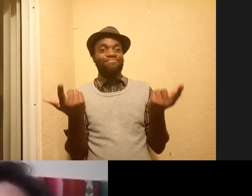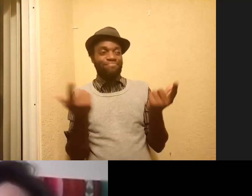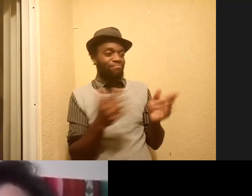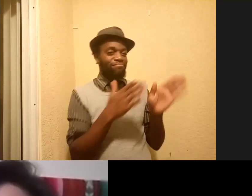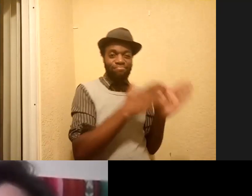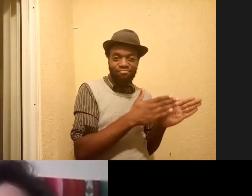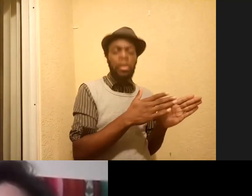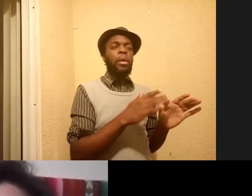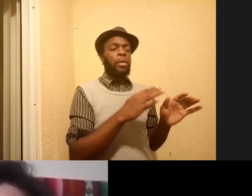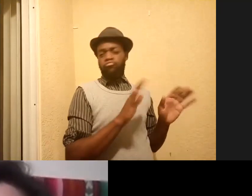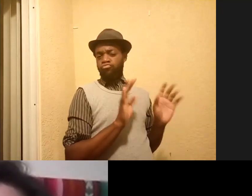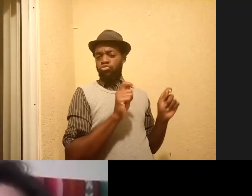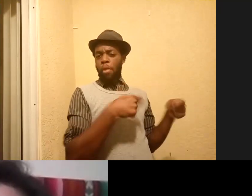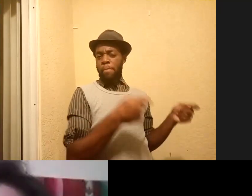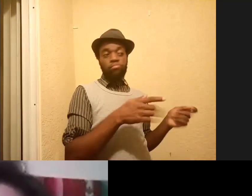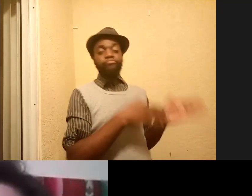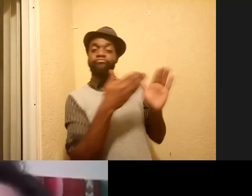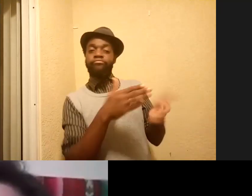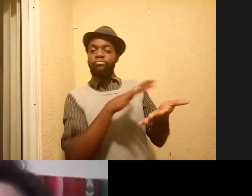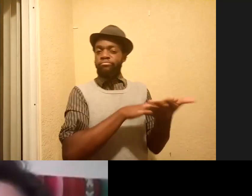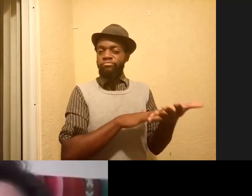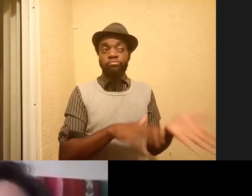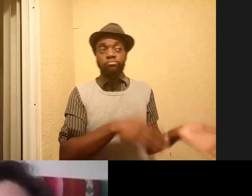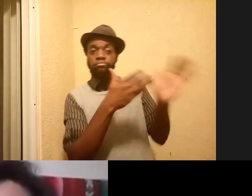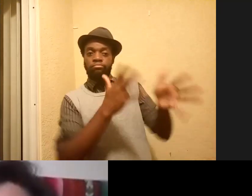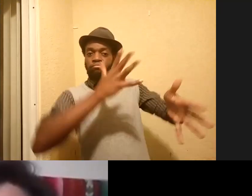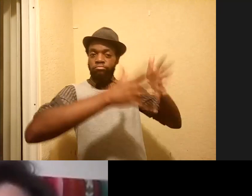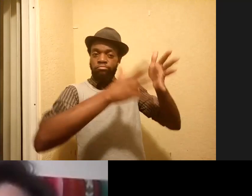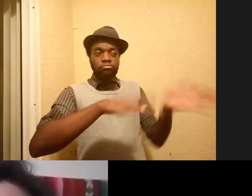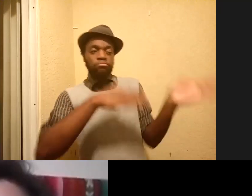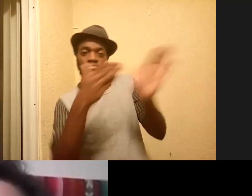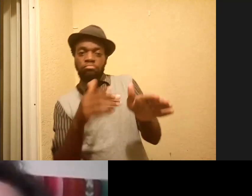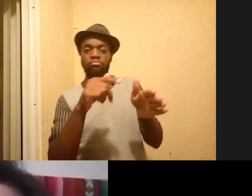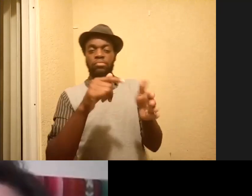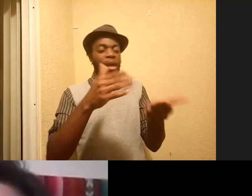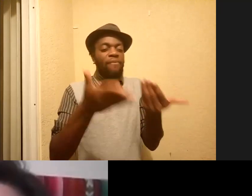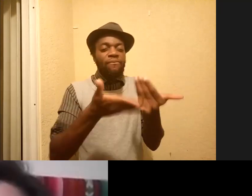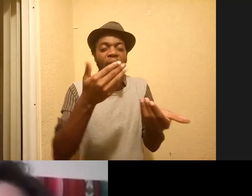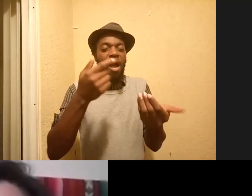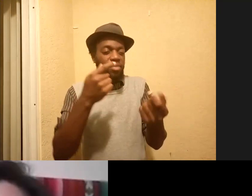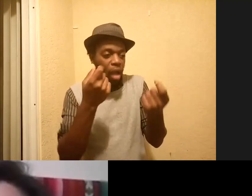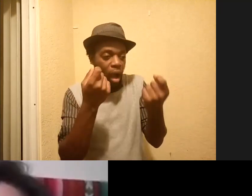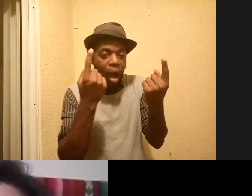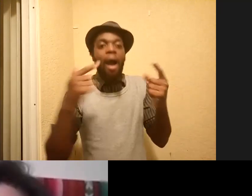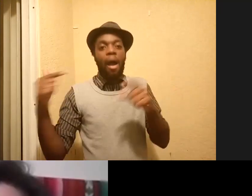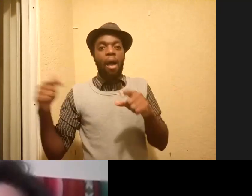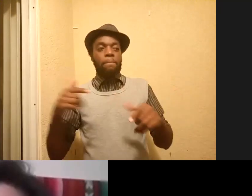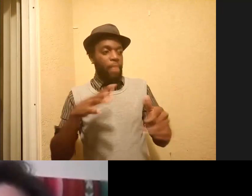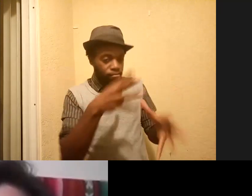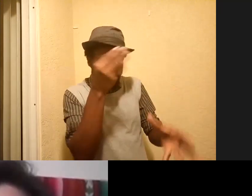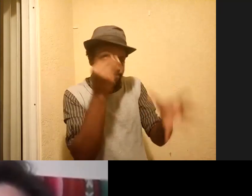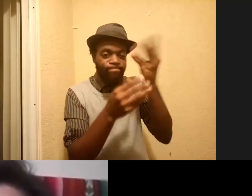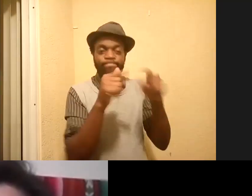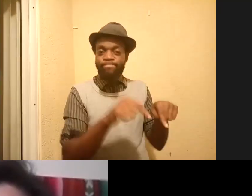control dentro de lo que es la salud sexual y reproductiva, pero también a nivel preventivo con las